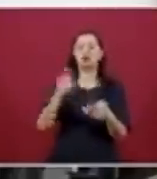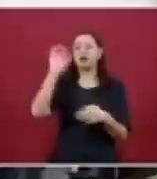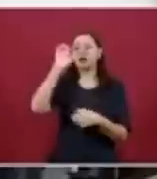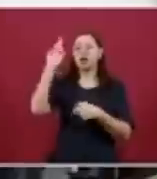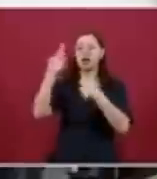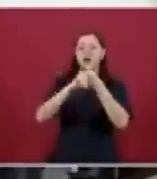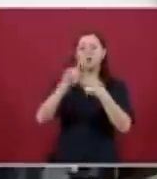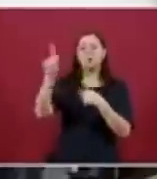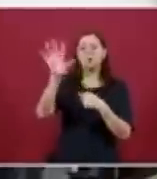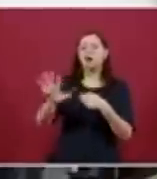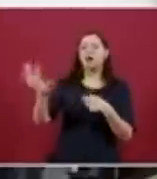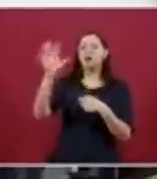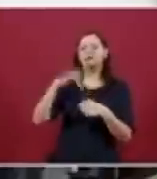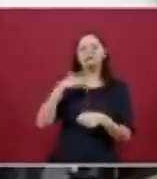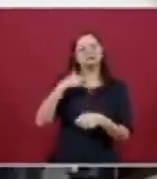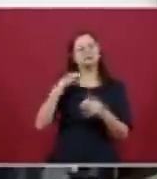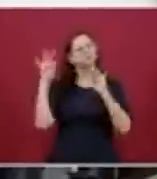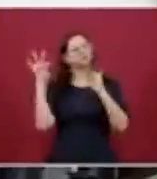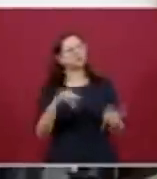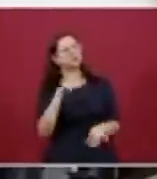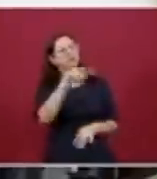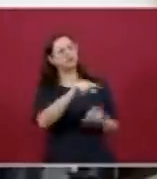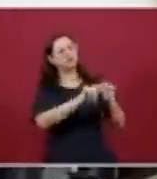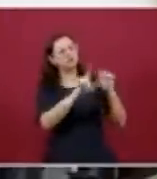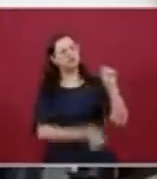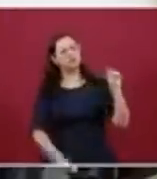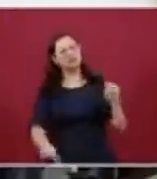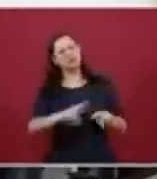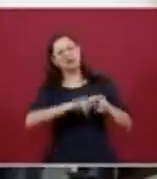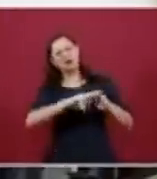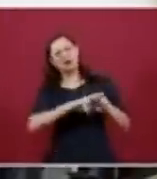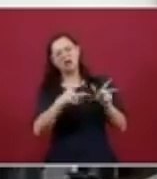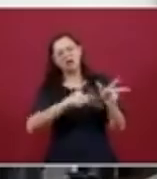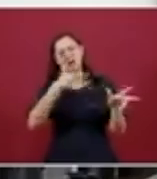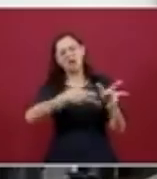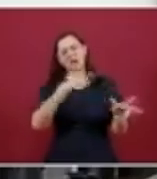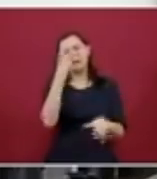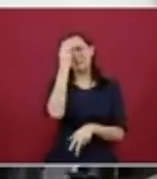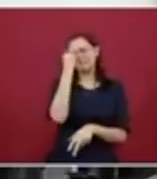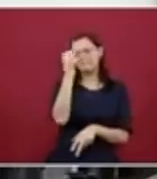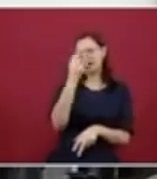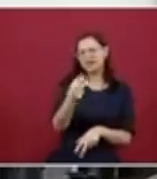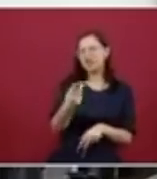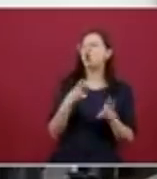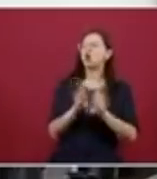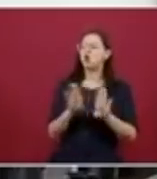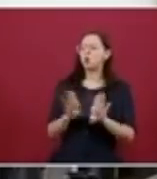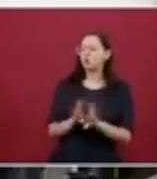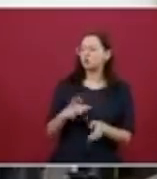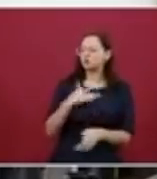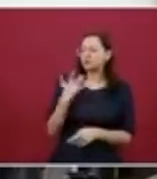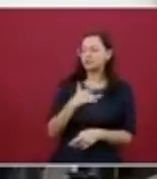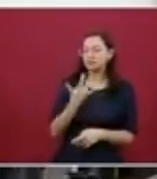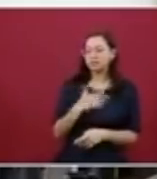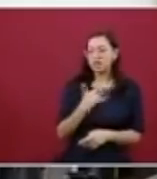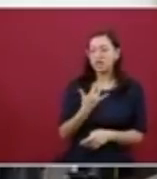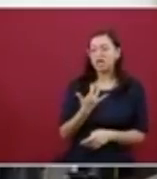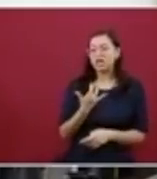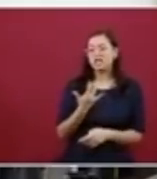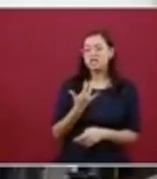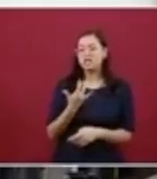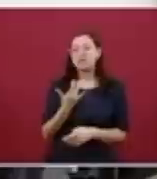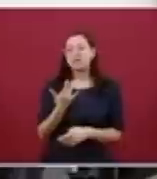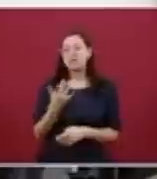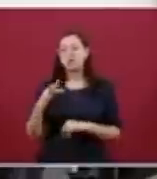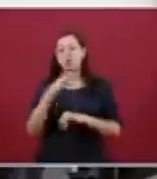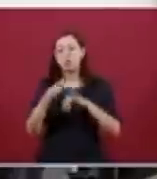Tren Maya? ¿Cómo sintió él a los inversionistas en relación a esto? Y por último, si me hace favor la secretaria del